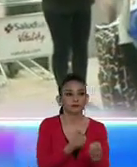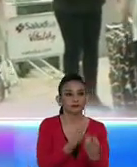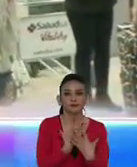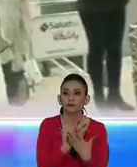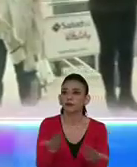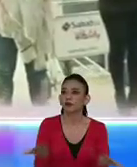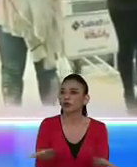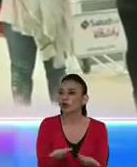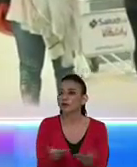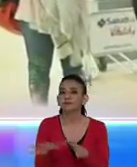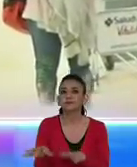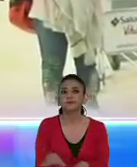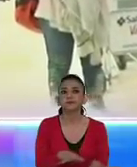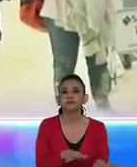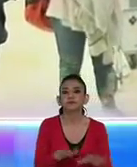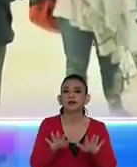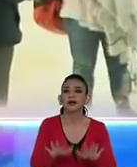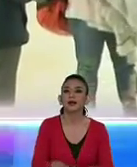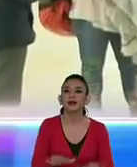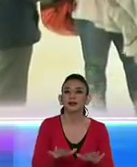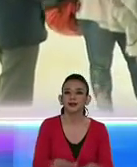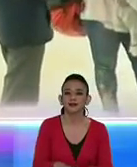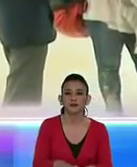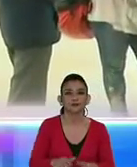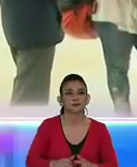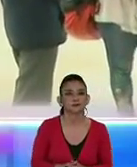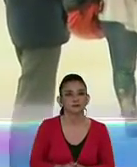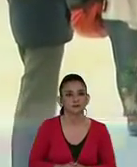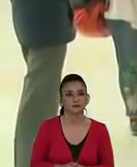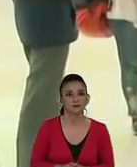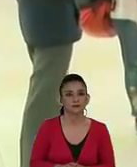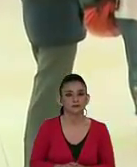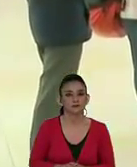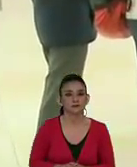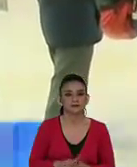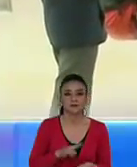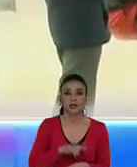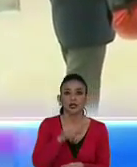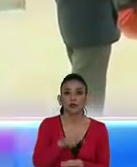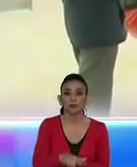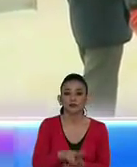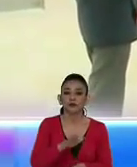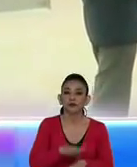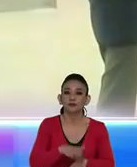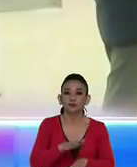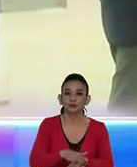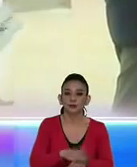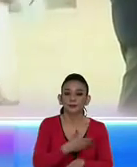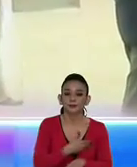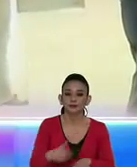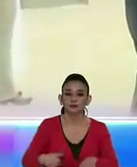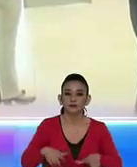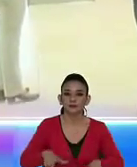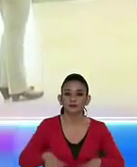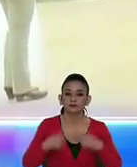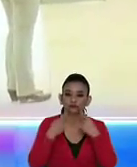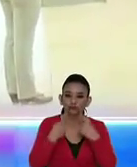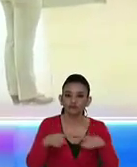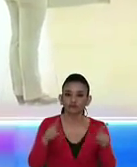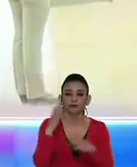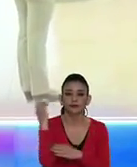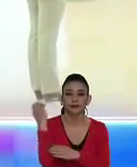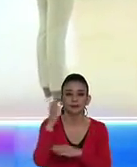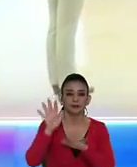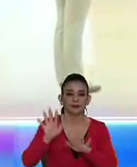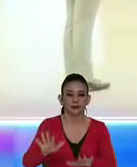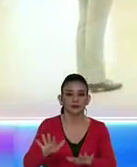está desarrollando la situación y las actividades en este aeropuerto luego de la declaratoria de emergencia por parte del gobierno central